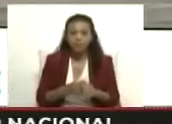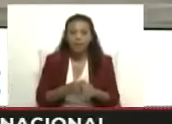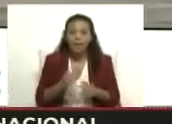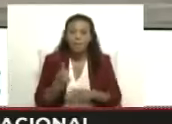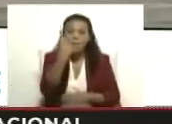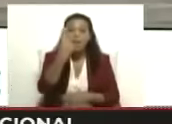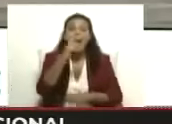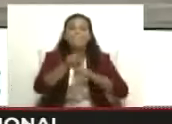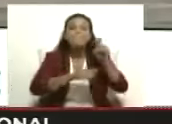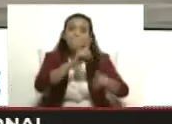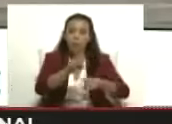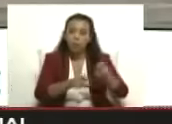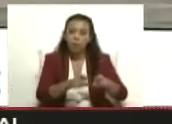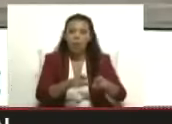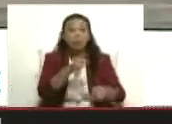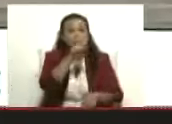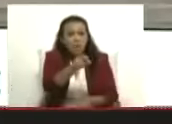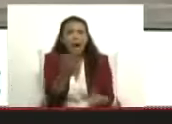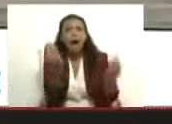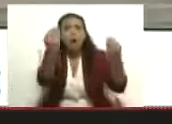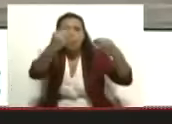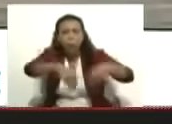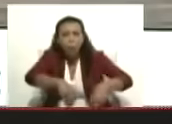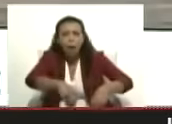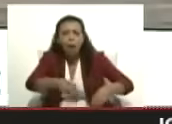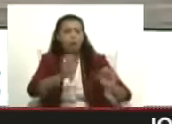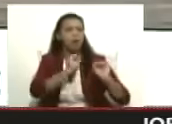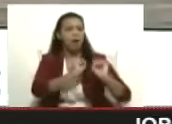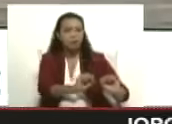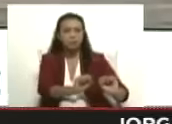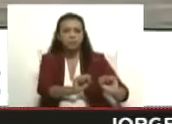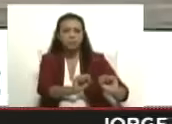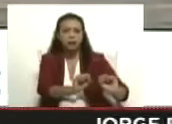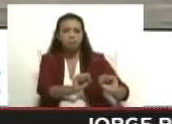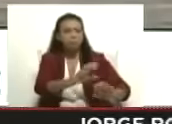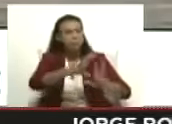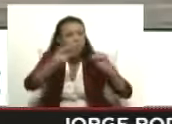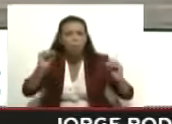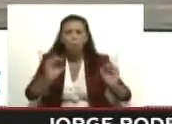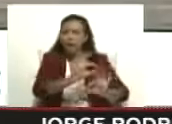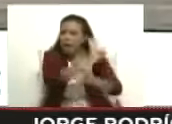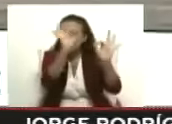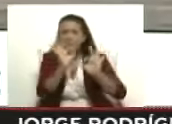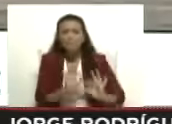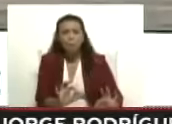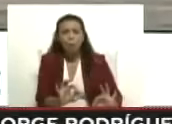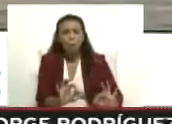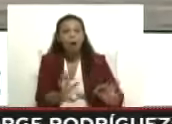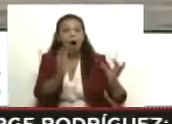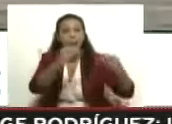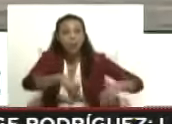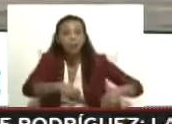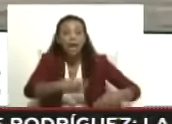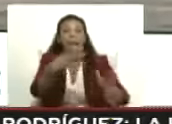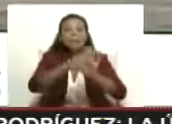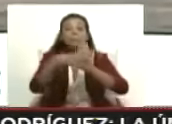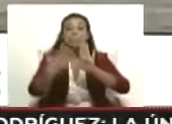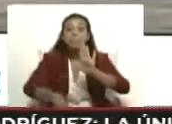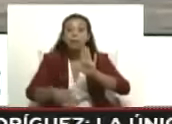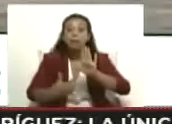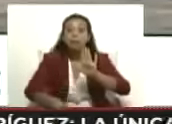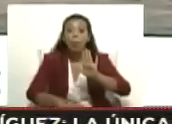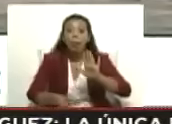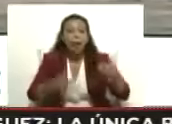Primera pregunta: ¿está usted de acuerdo en rechazar por todos los medios, conforme al derecho,